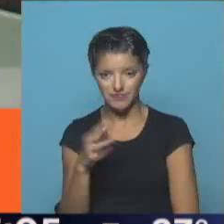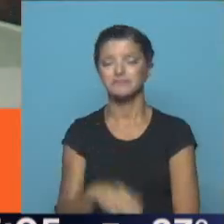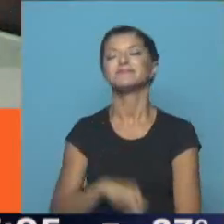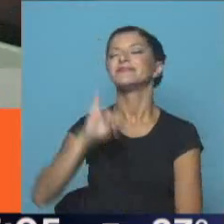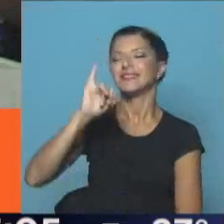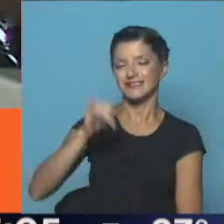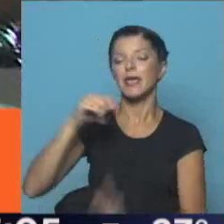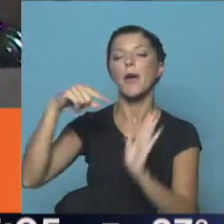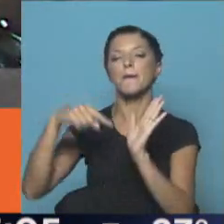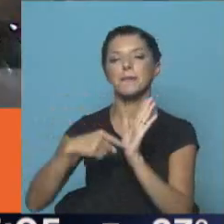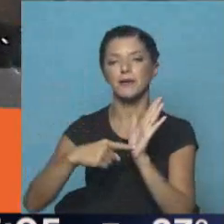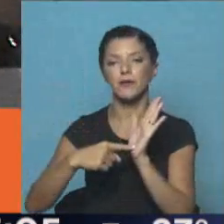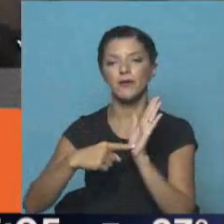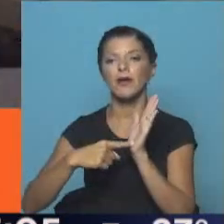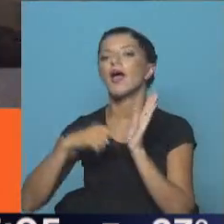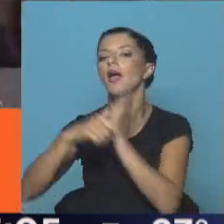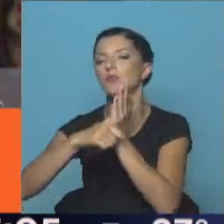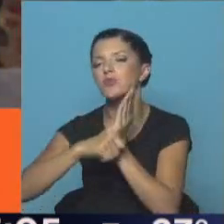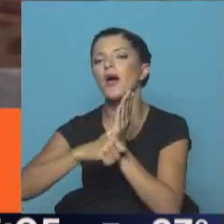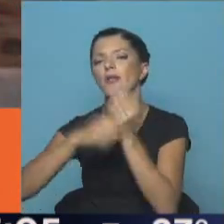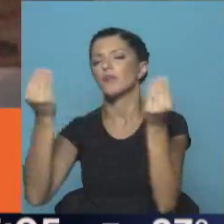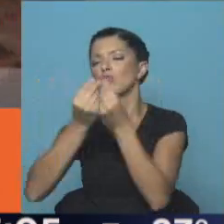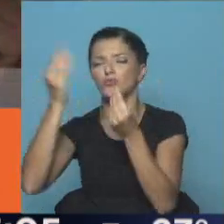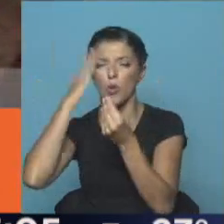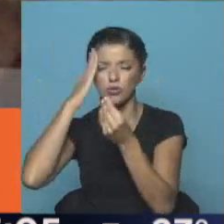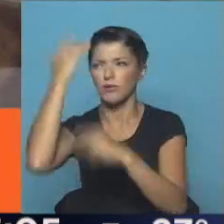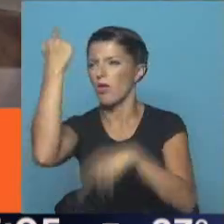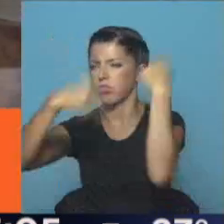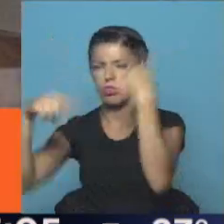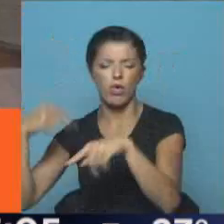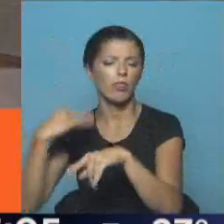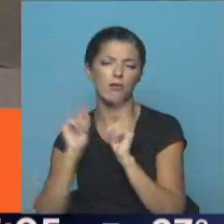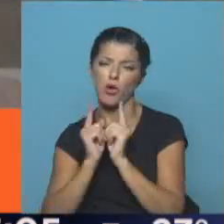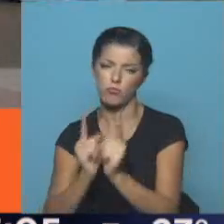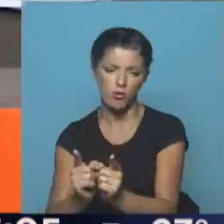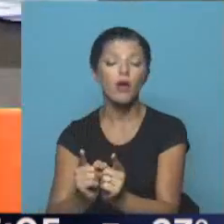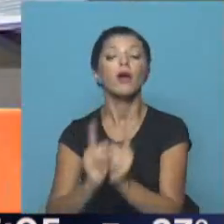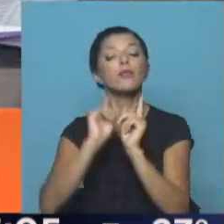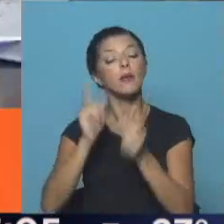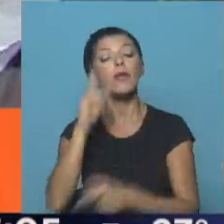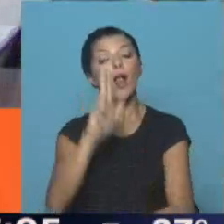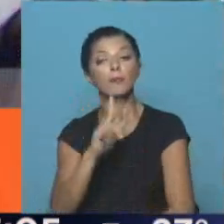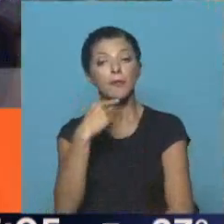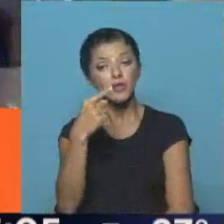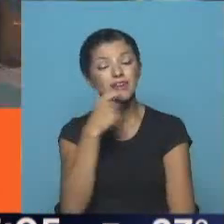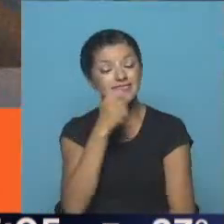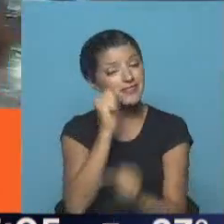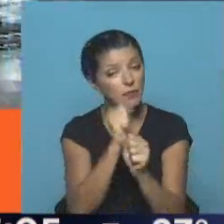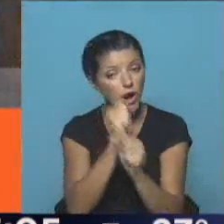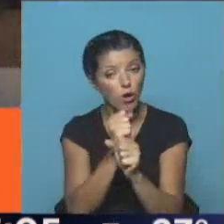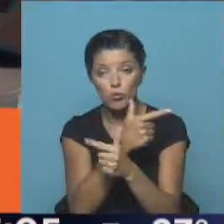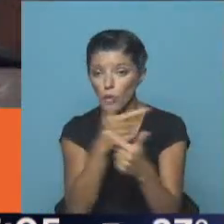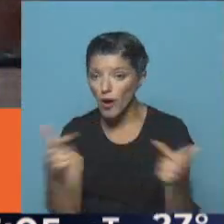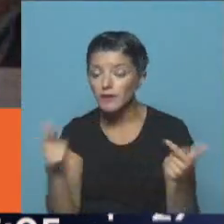no pierda su identidad multicultural Europa. Dijo también que en realidad donde falta trabajo y donde